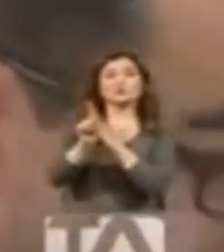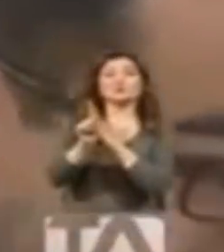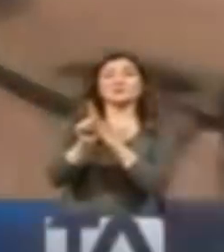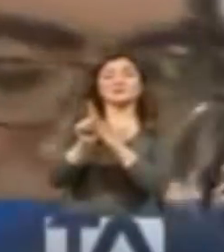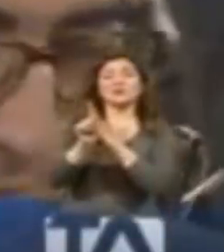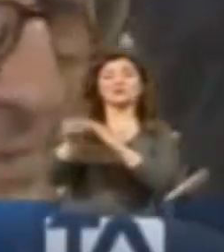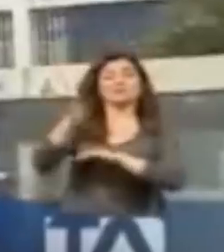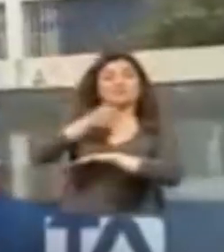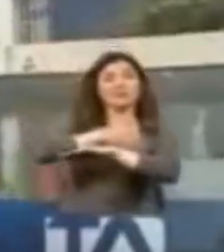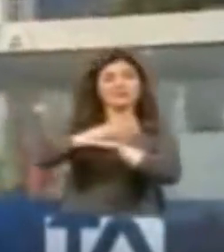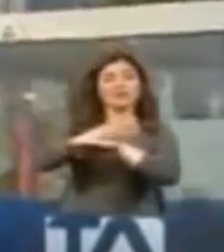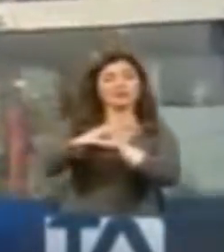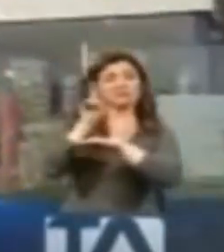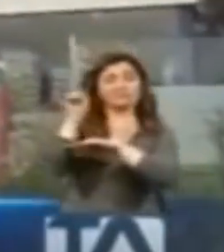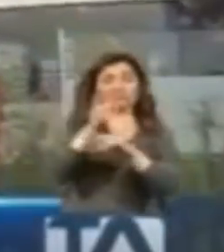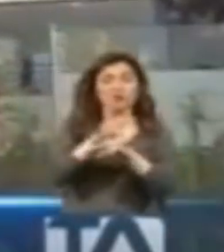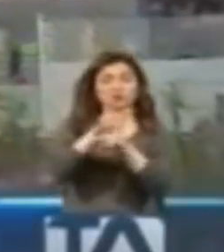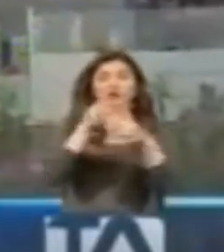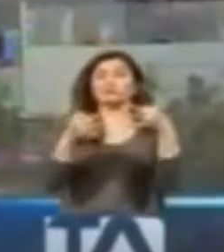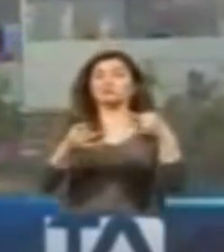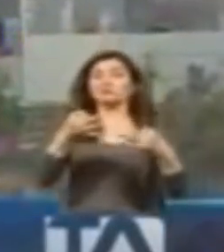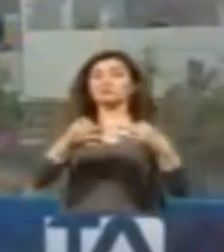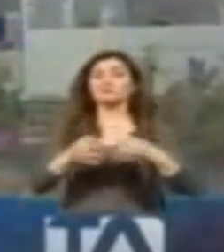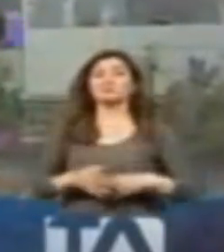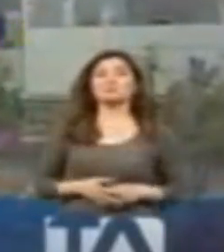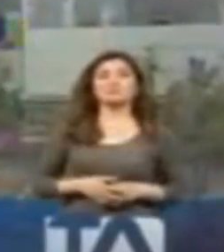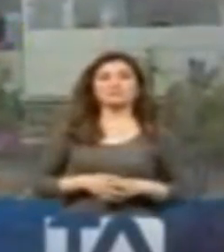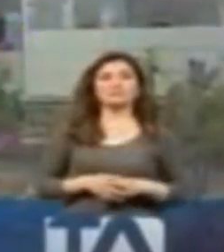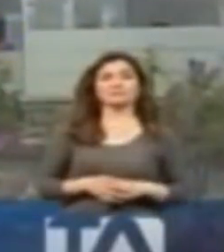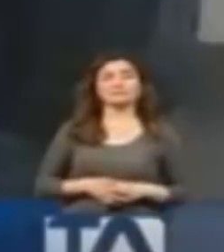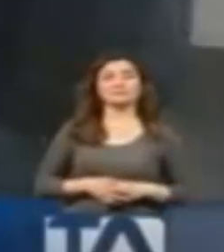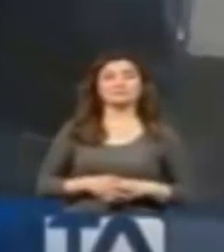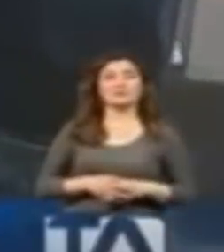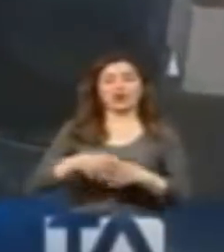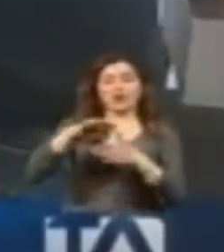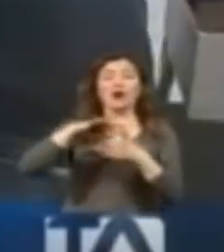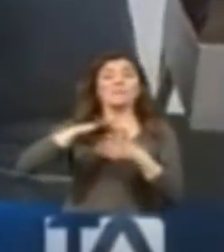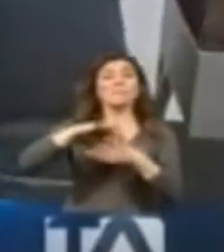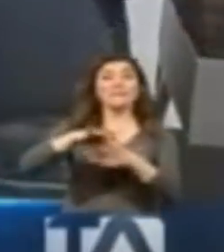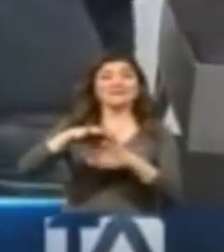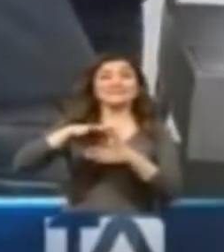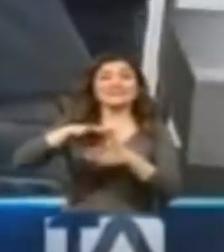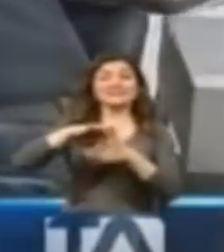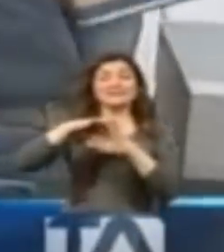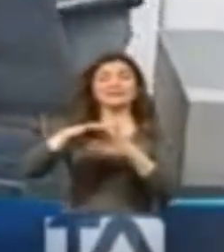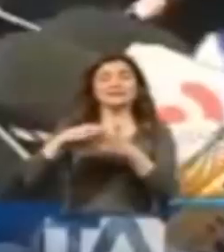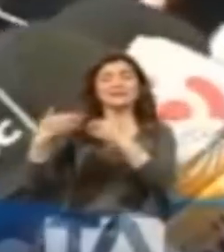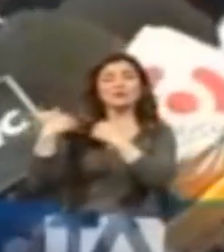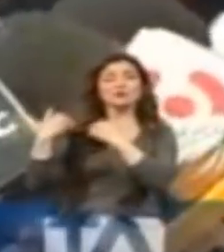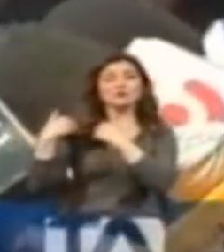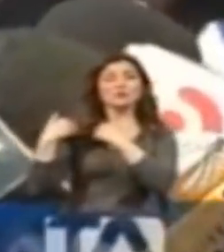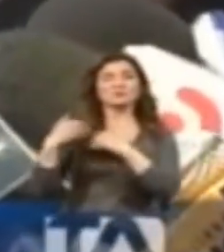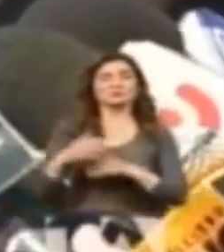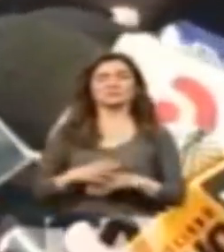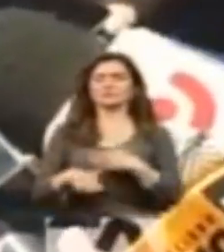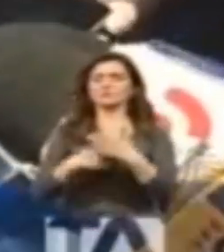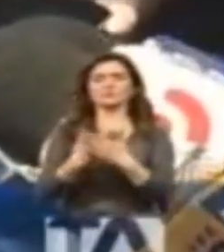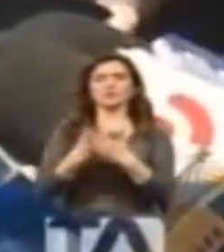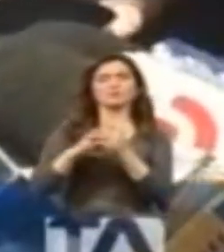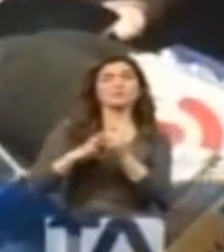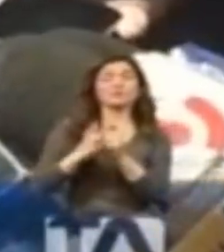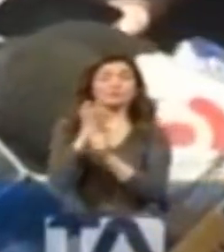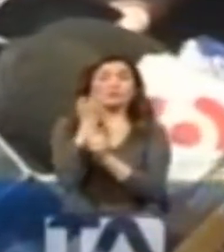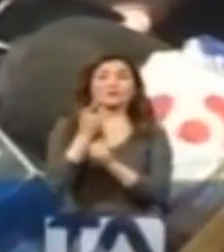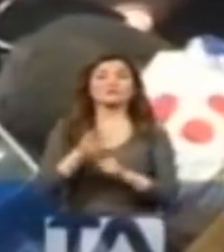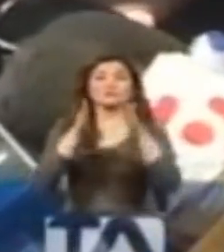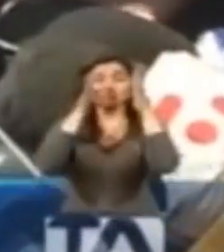Consejo de la Judicatura. Pero por ahora se enterará de las causas pendientes que le corresponderá asumir. Todos los casos van a ser prioritarios,